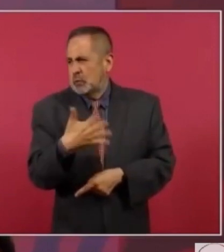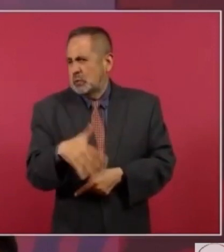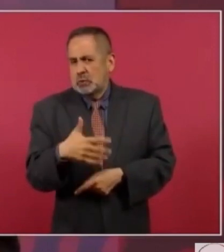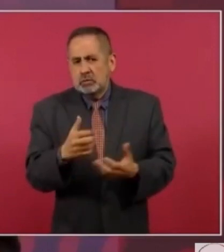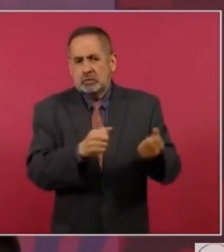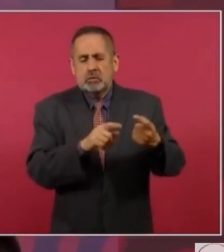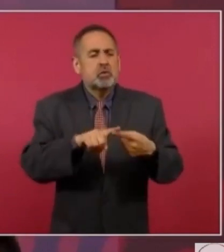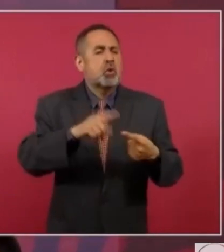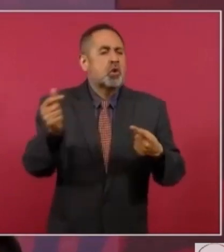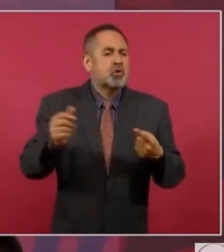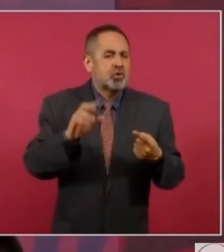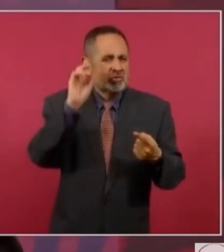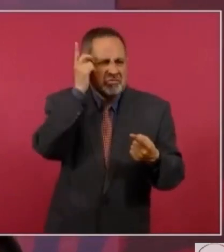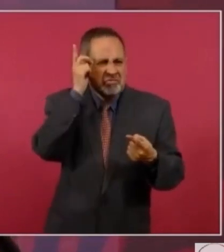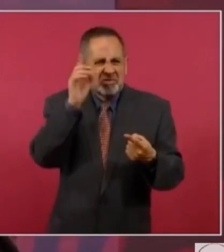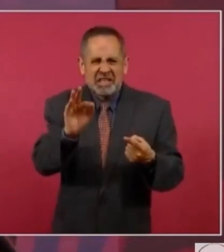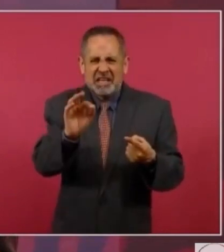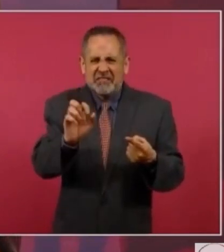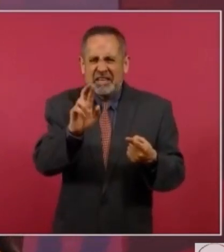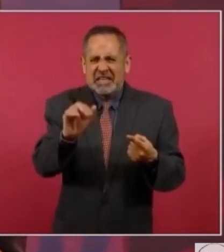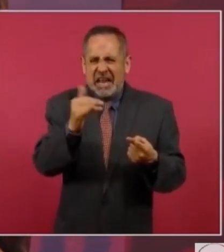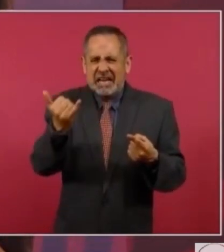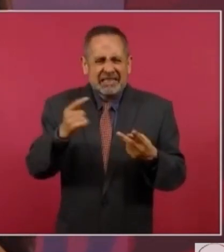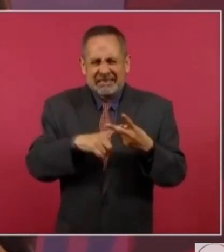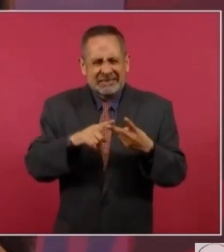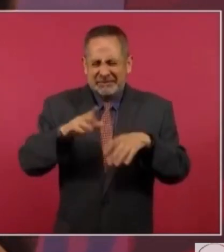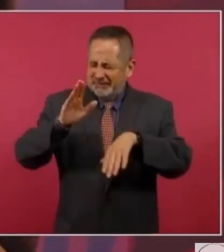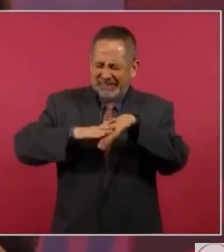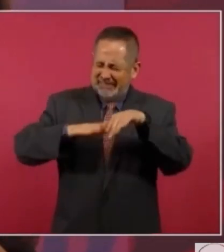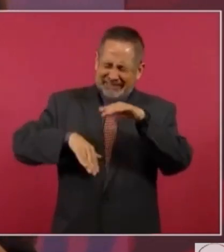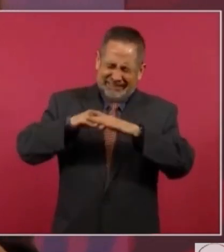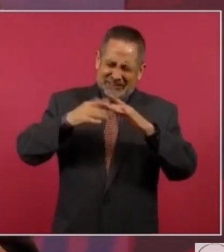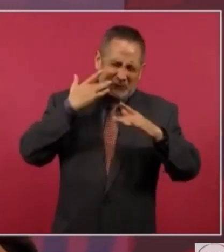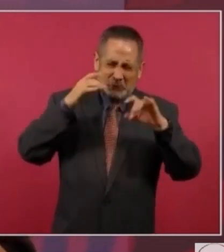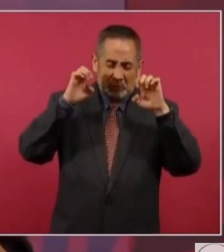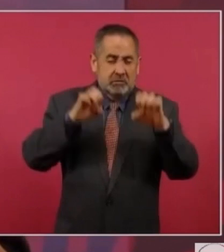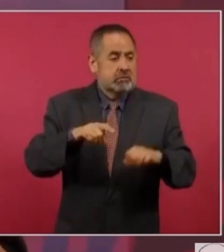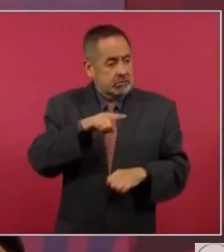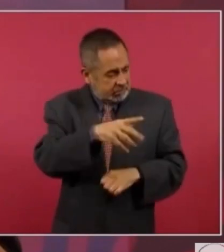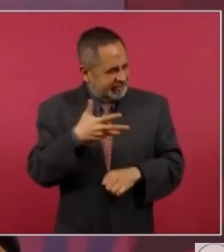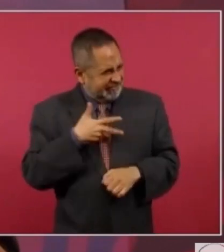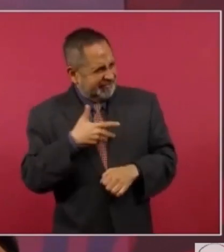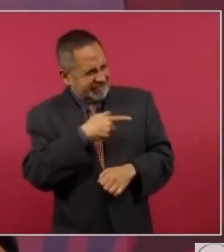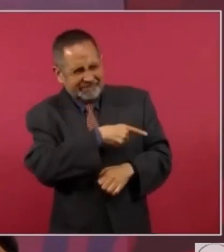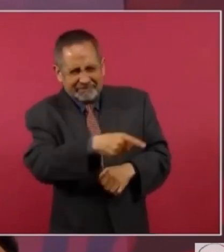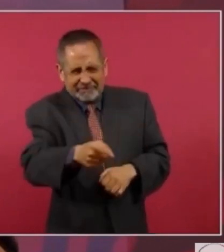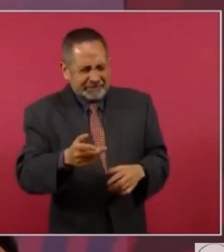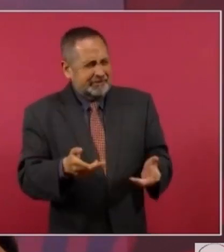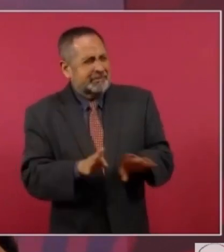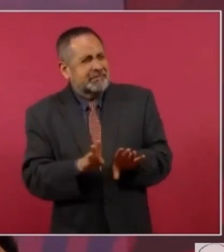El otro, el Ferrari, todos los más lujosos.